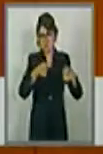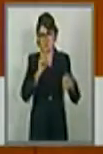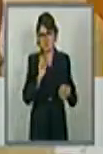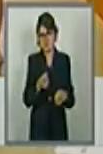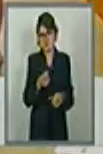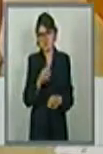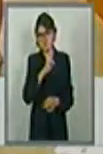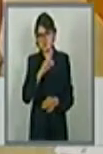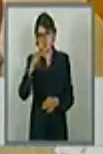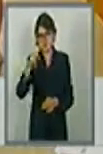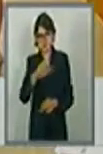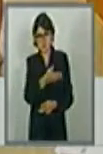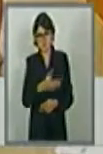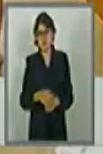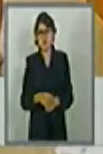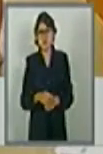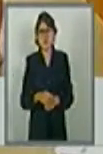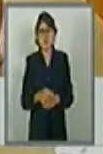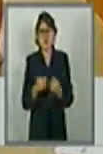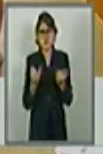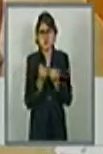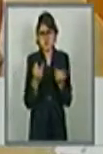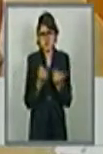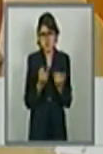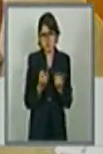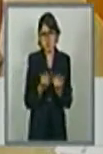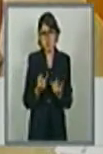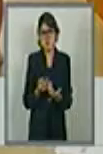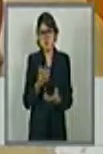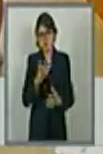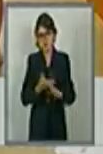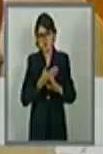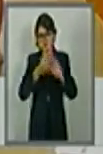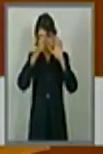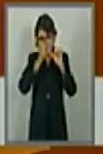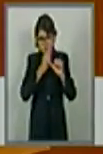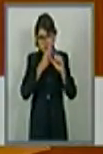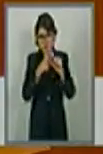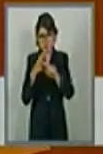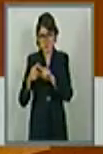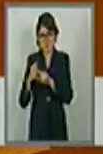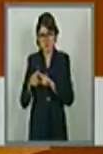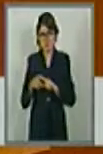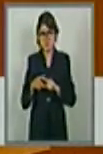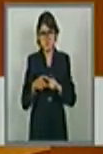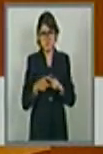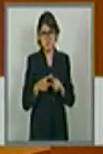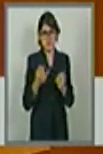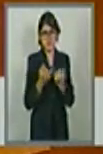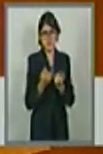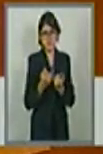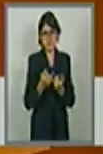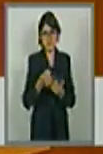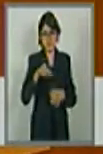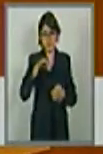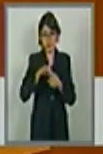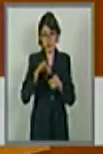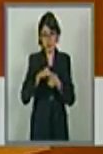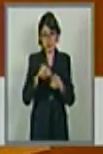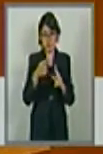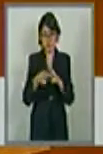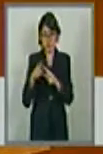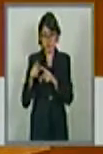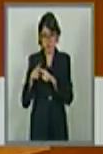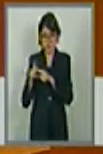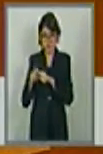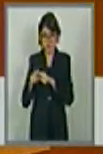representación popular. Exigimos también a los acuerdos en la opacidad y bajo la lógica de la numeralia de los votos que han